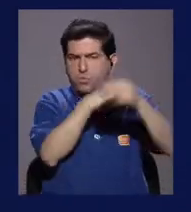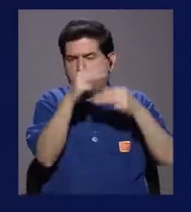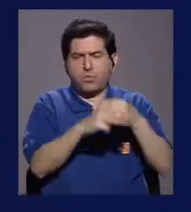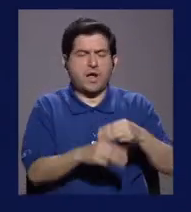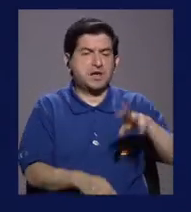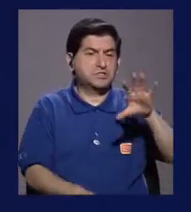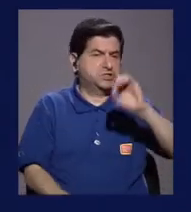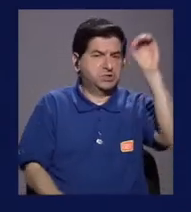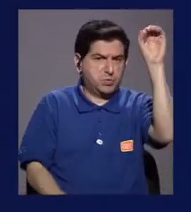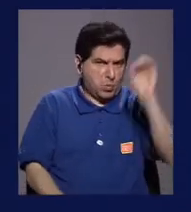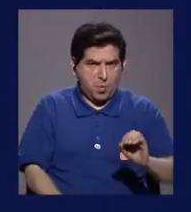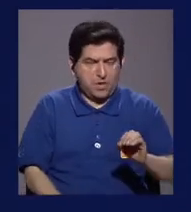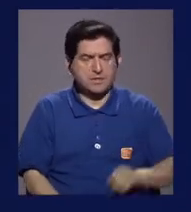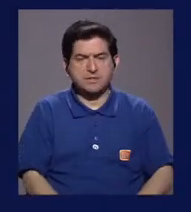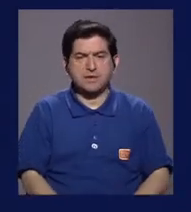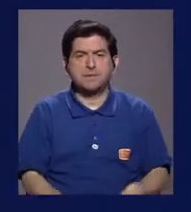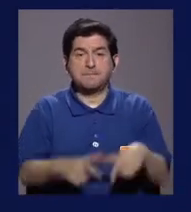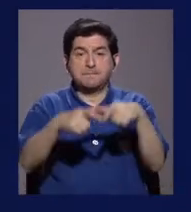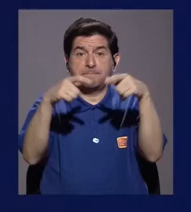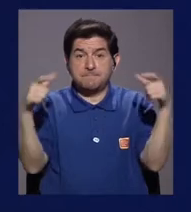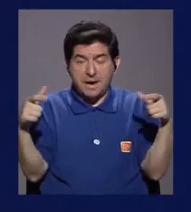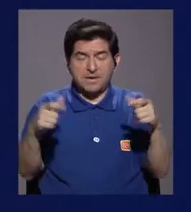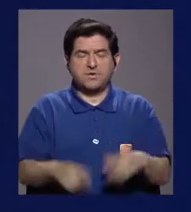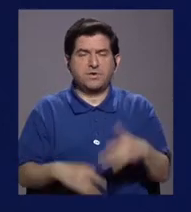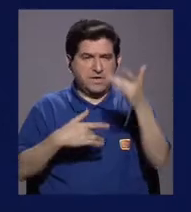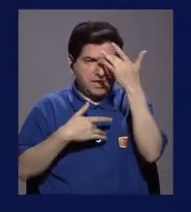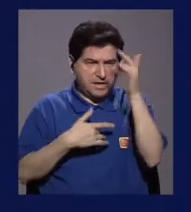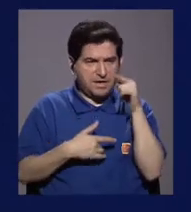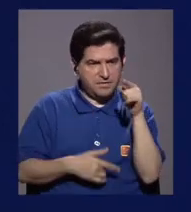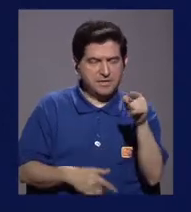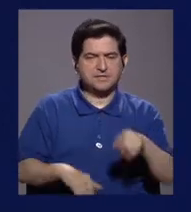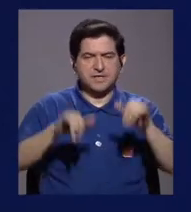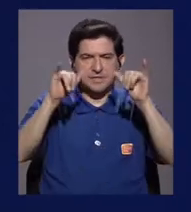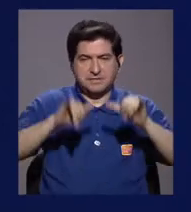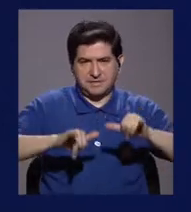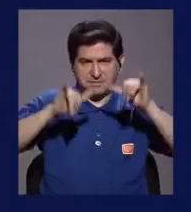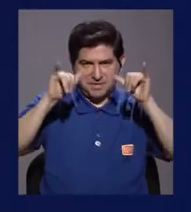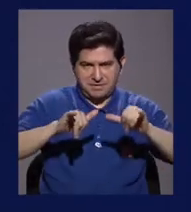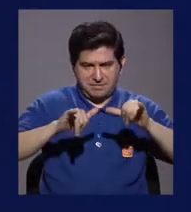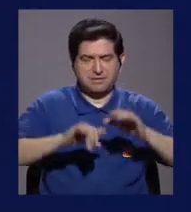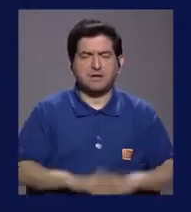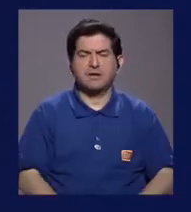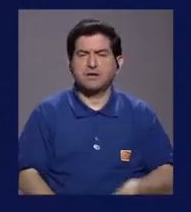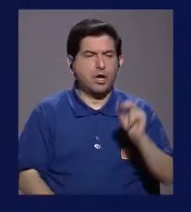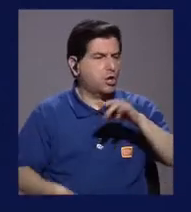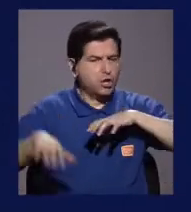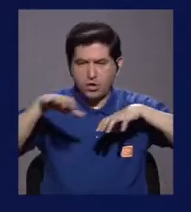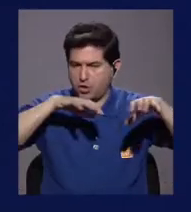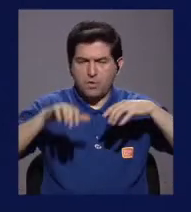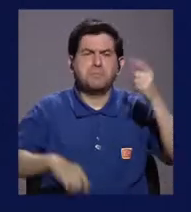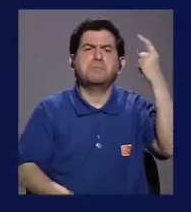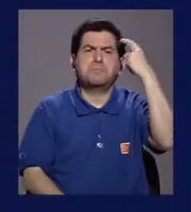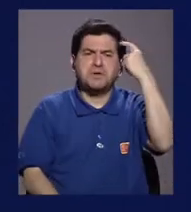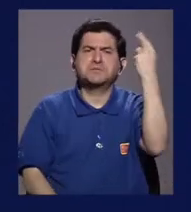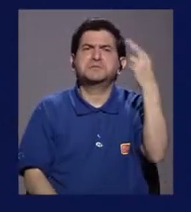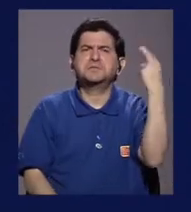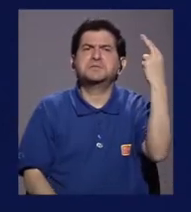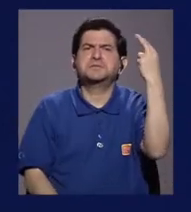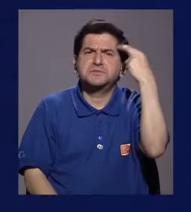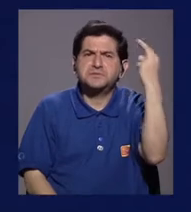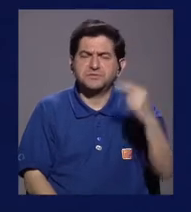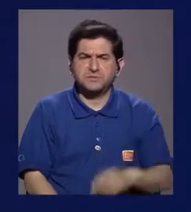partes del mundo 50% la mayoría de la tuberculosis permanece latente y no se activa y nosotros pensamos